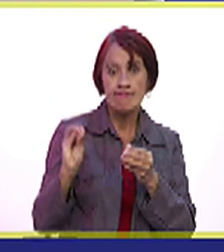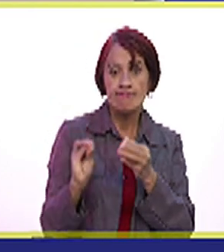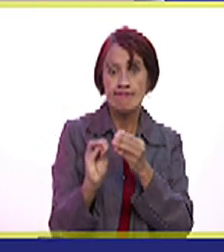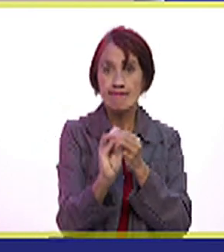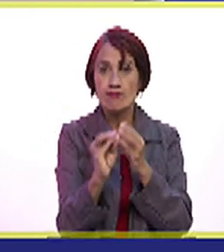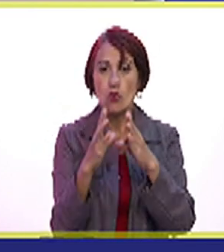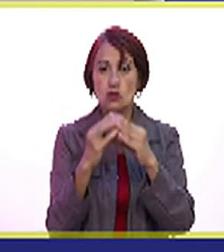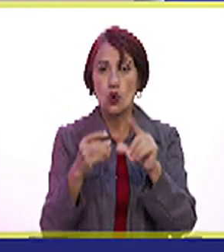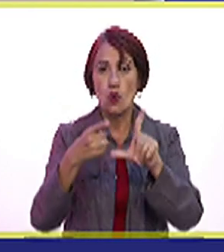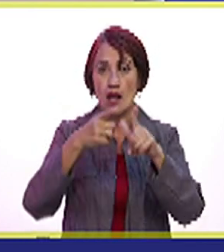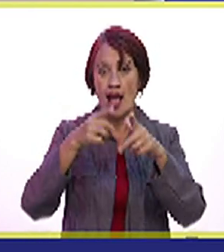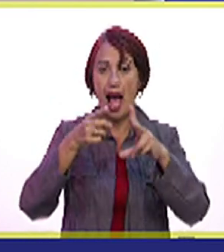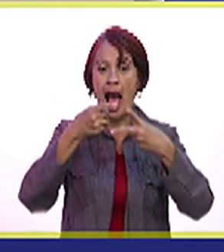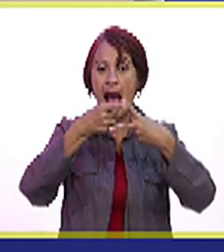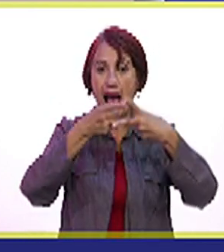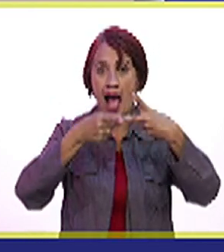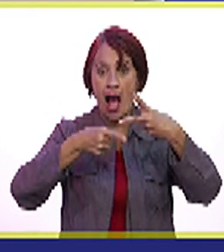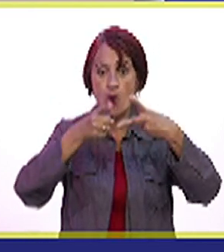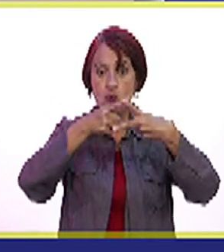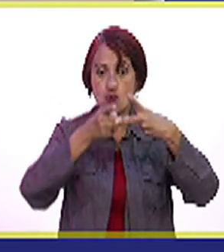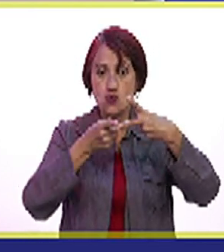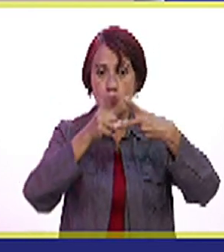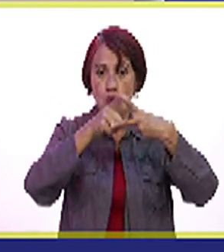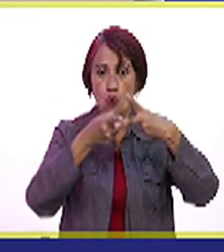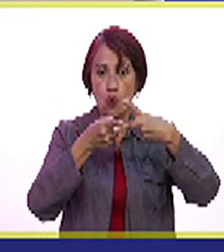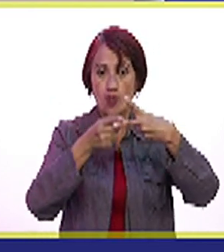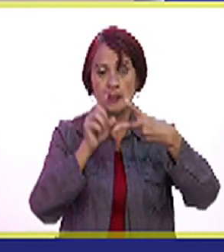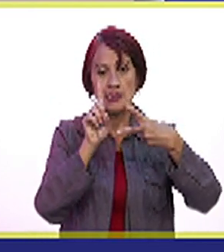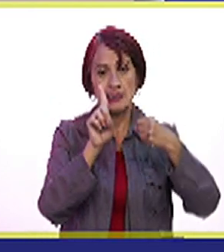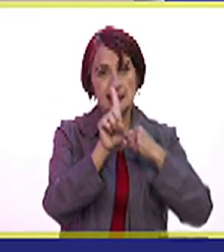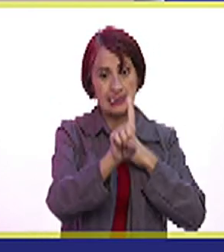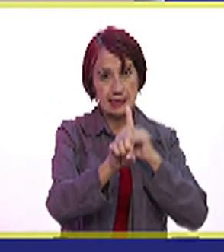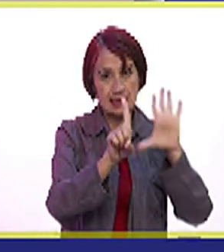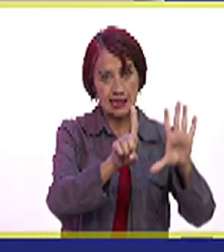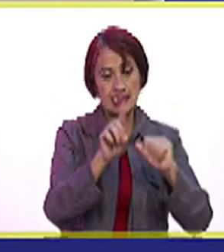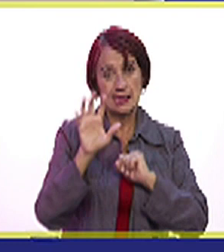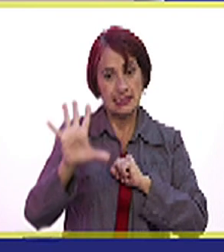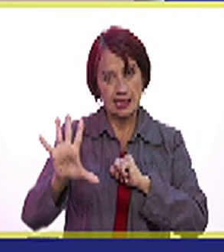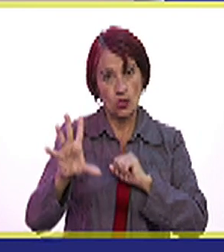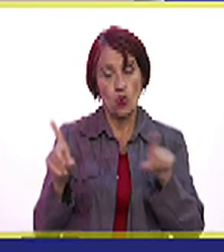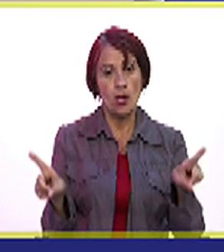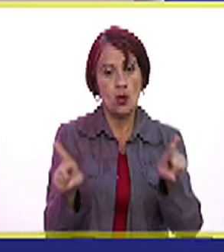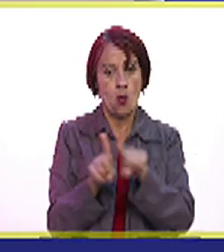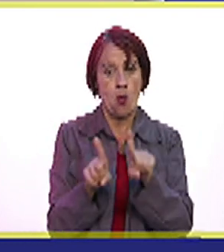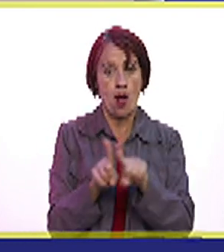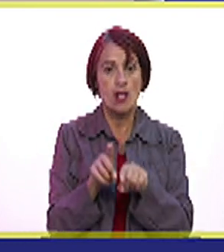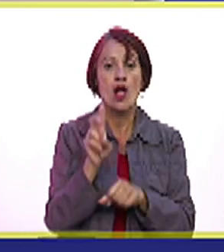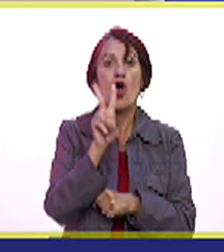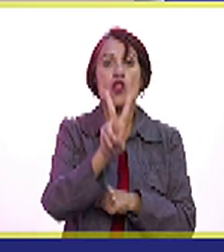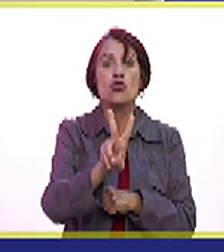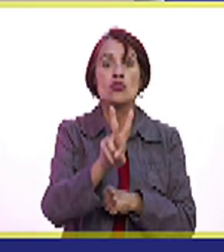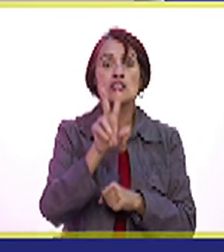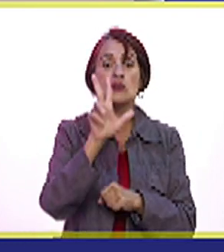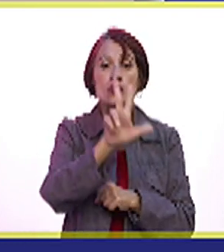ángulo, que es 65, por la hipotenusa, que es igual a